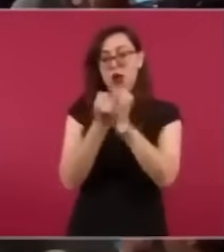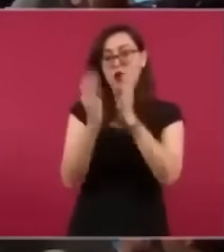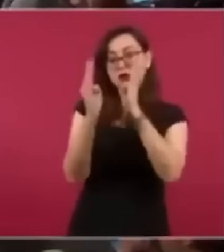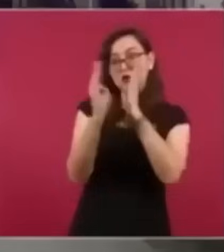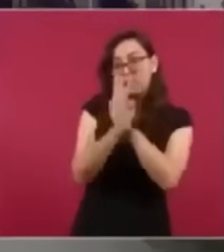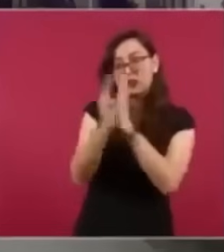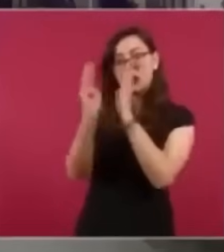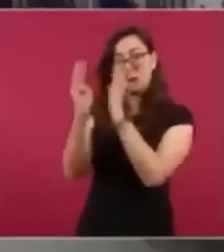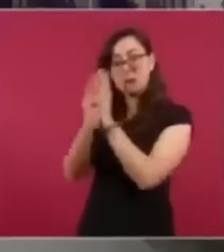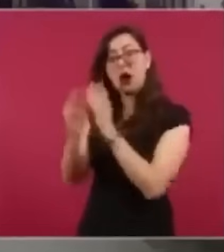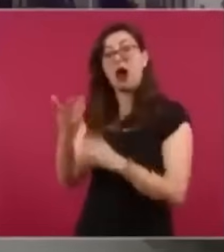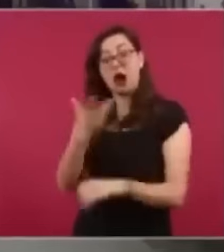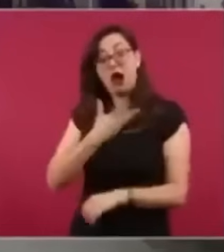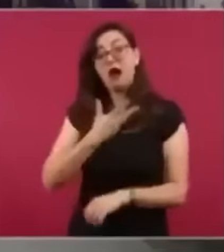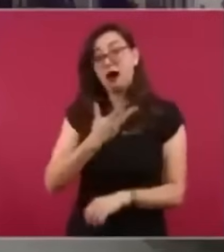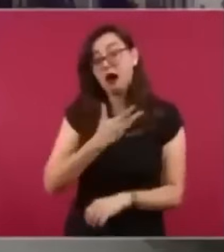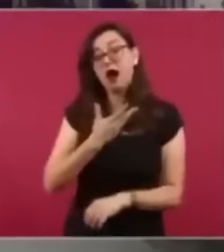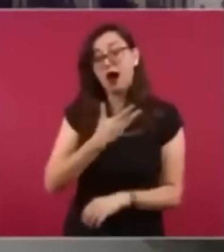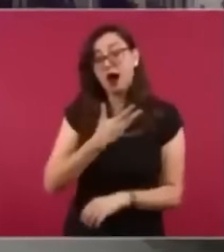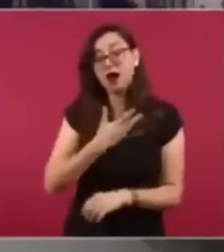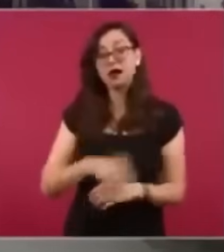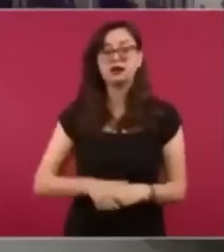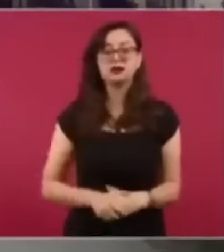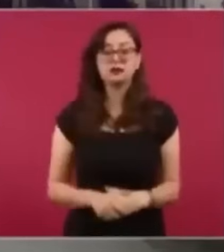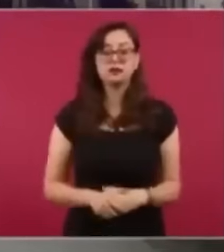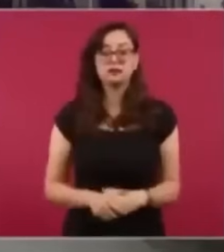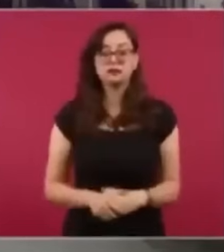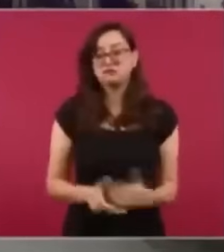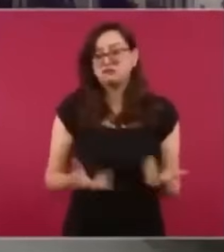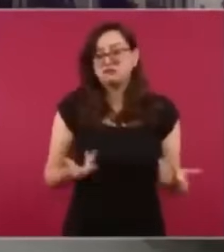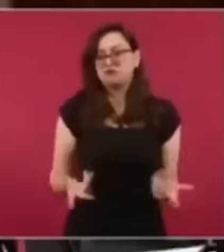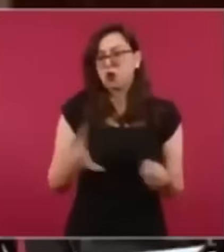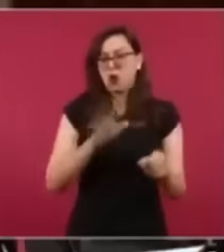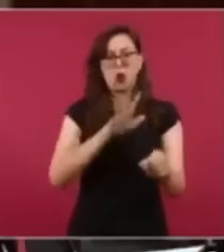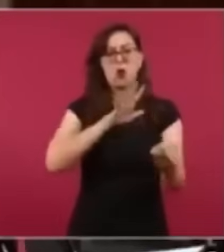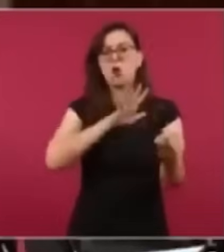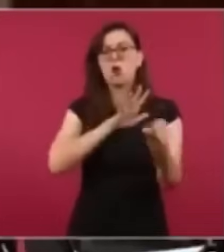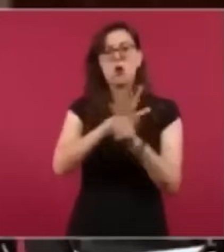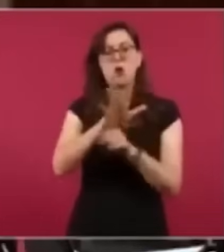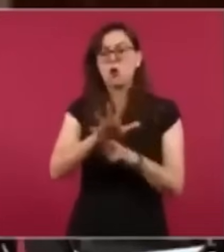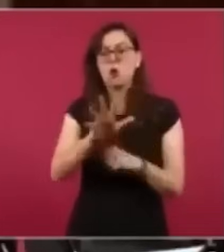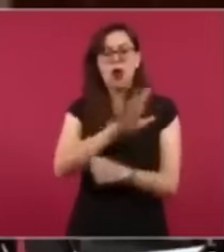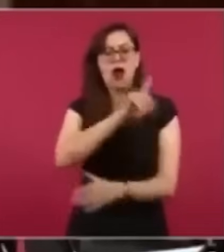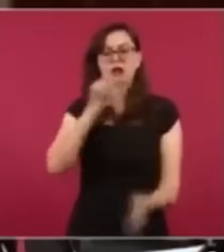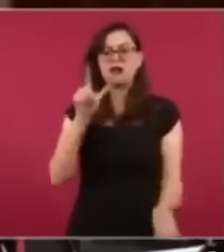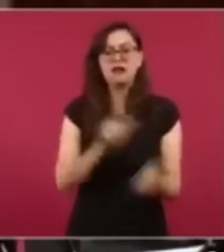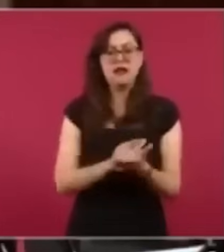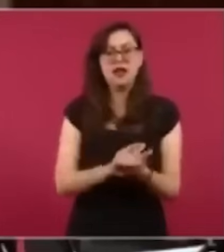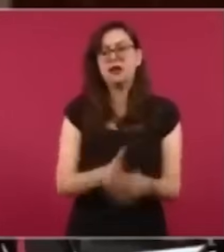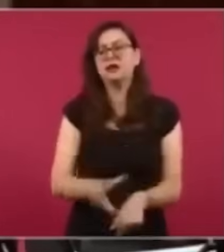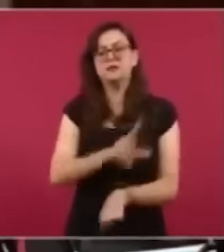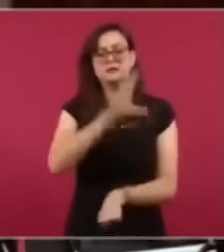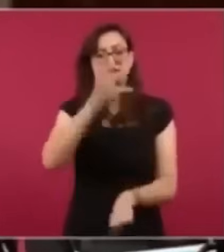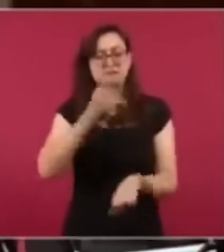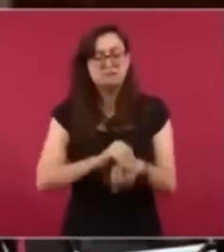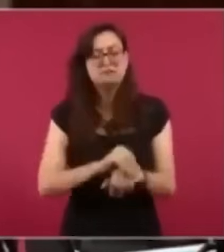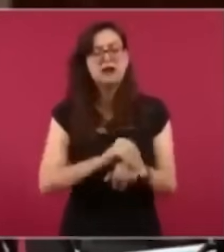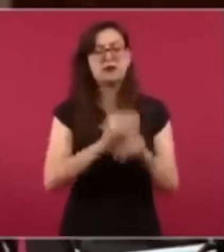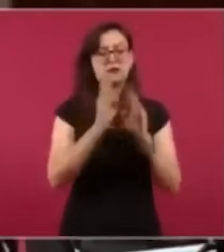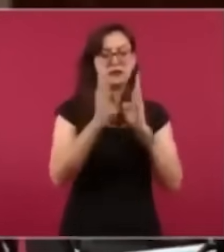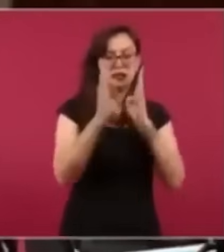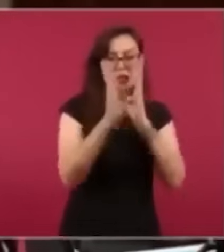quisiera preguntarle es, ¿bajo qué argumento legal, cuál es la base legal para que se hubiese hecho